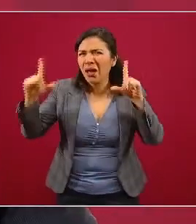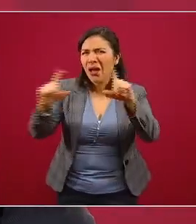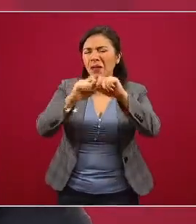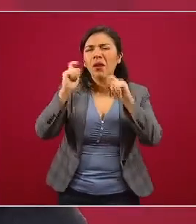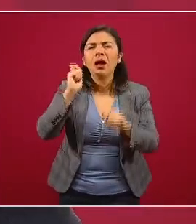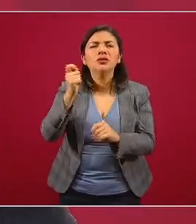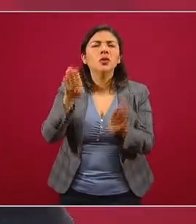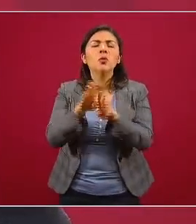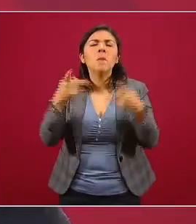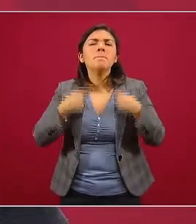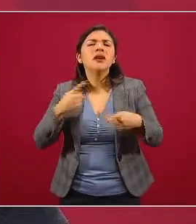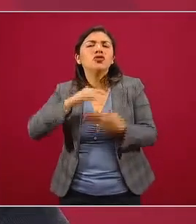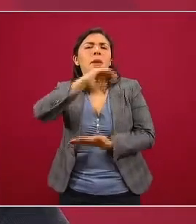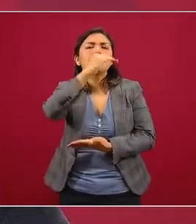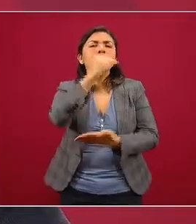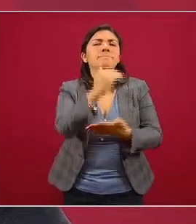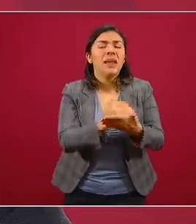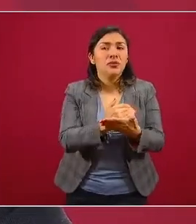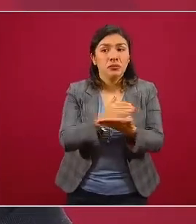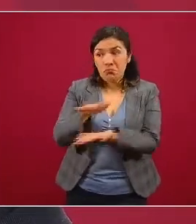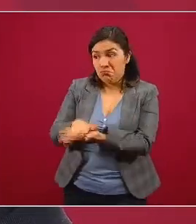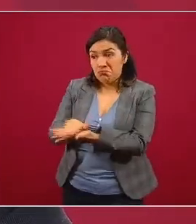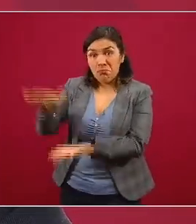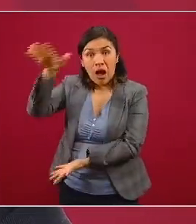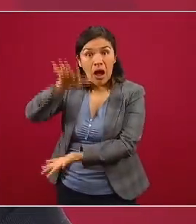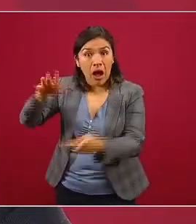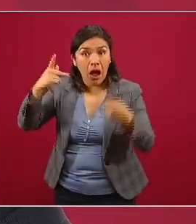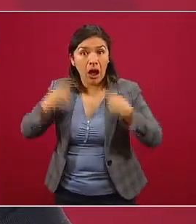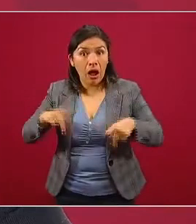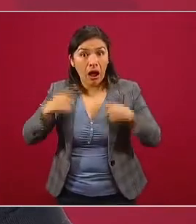tiene una mentalidad distinta,